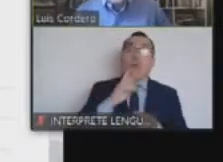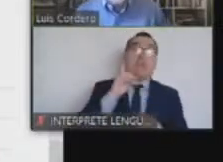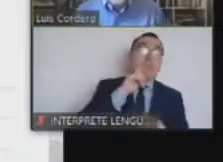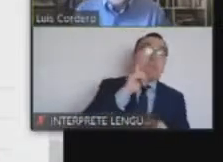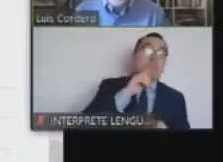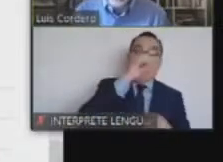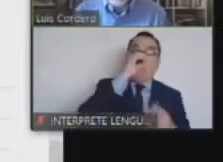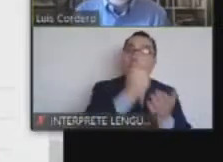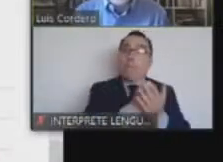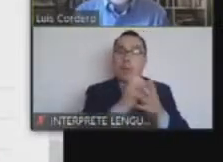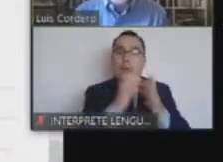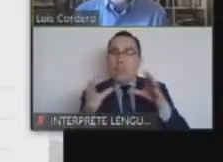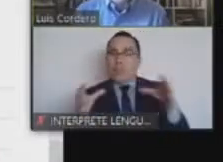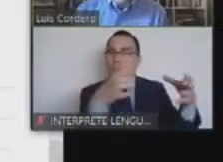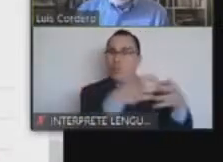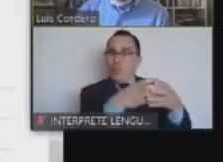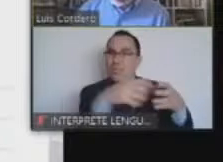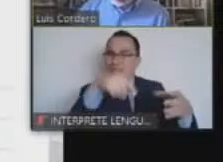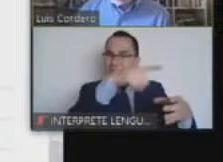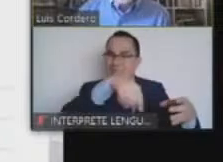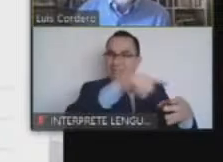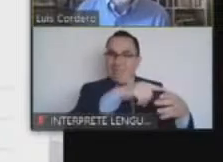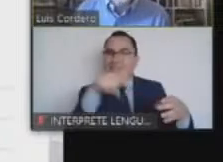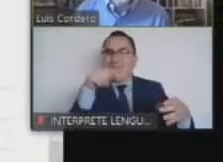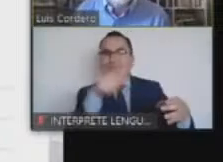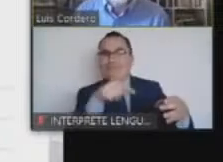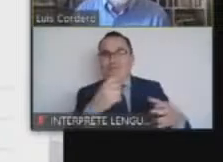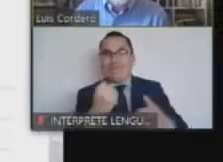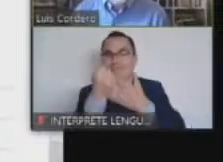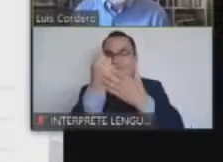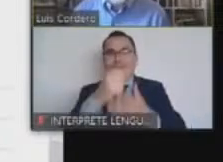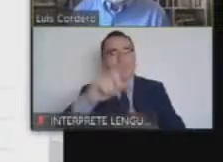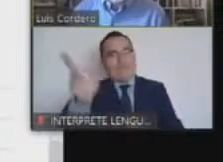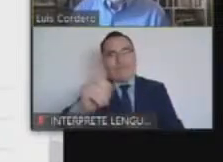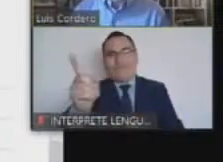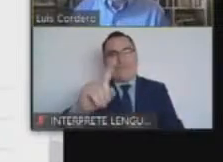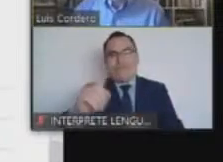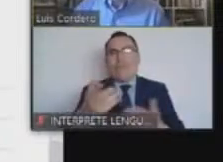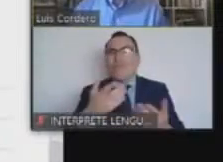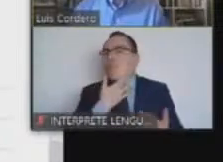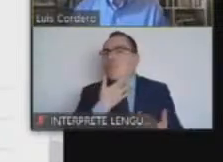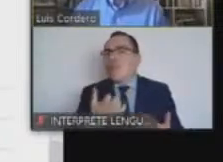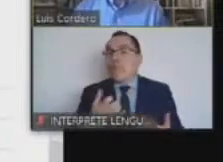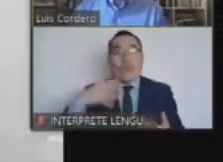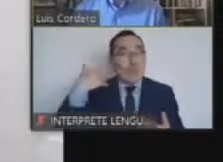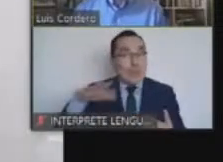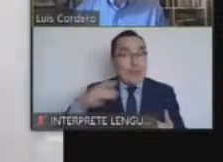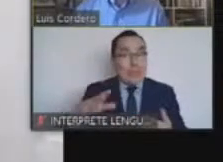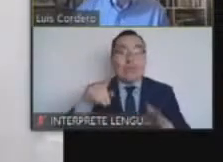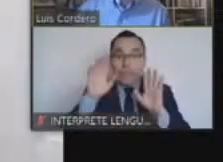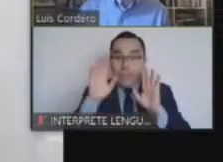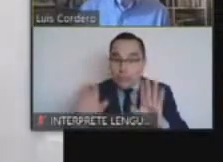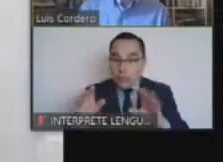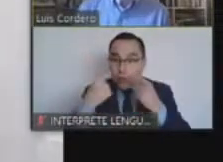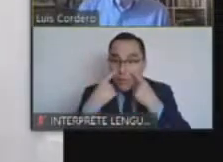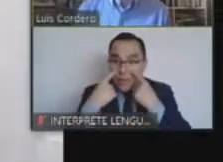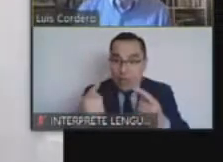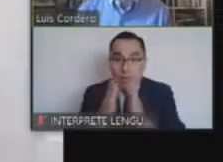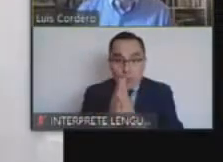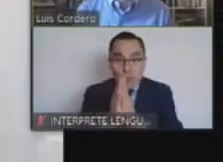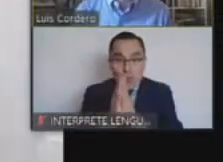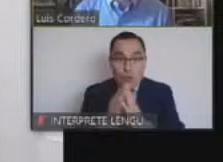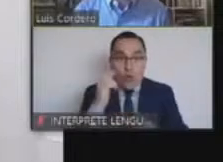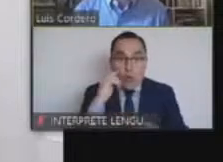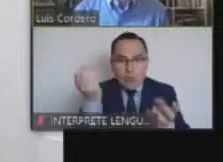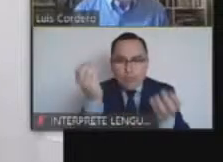la relación entre confianza y corrupción es extremadamente relevante, pero si uno quiere mirar ahora los